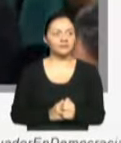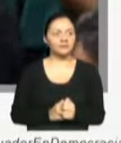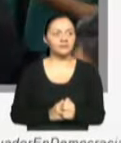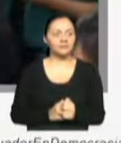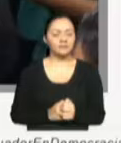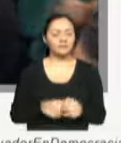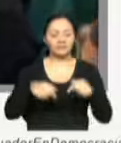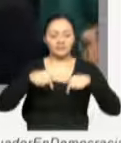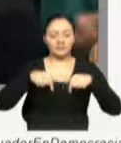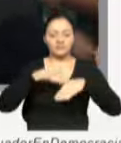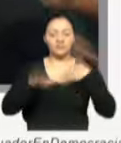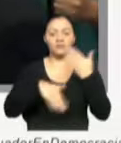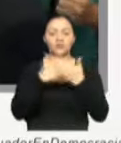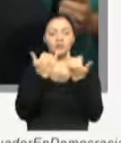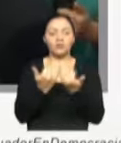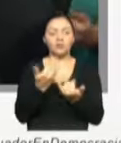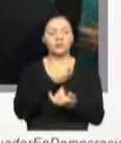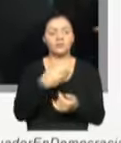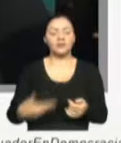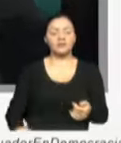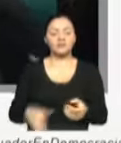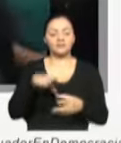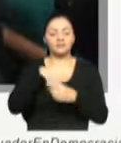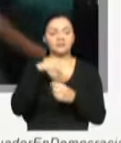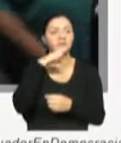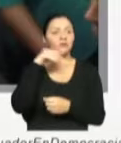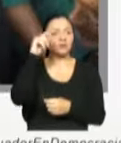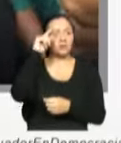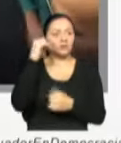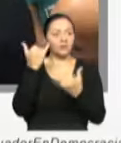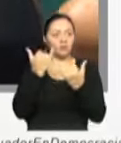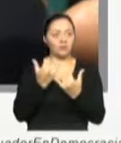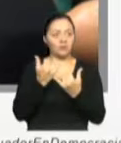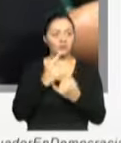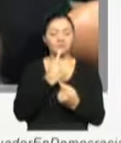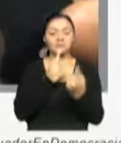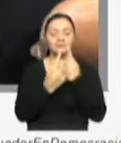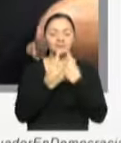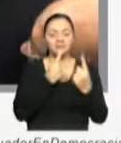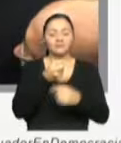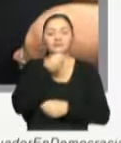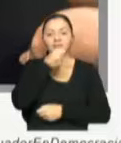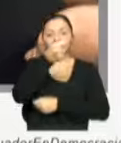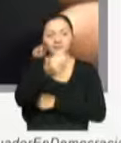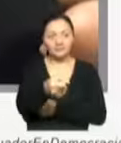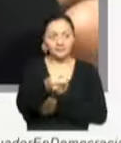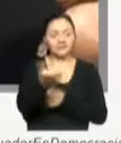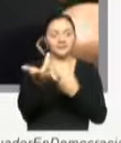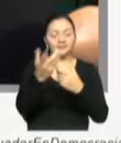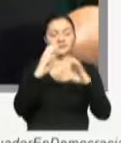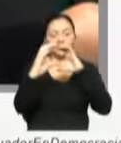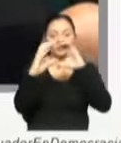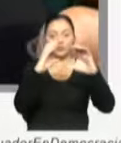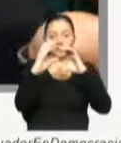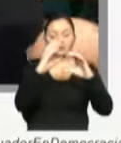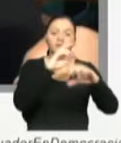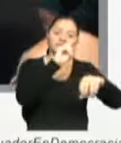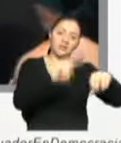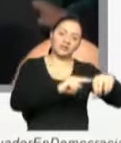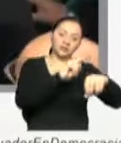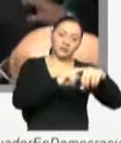Sí, en este momento el presidente de la República, Rafael Correa, está ofreciendo declaraciones a la prensa, tanto nacional